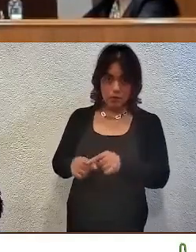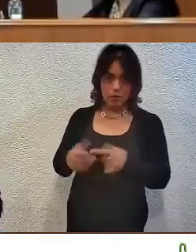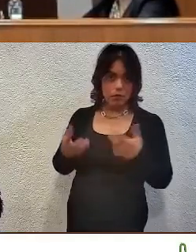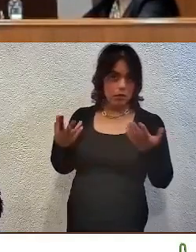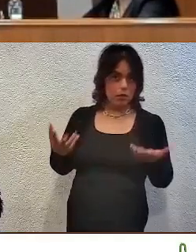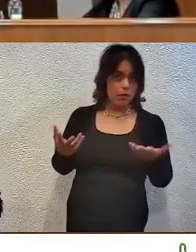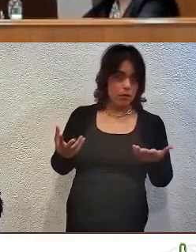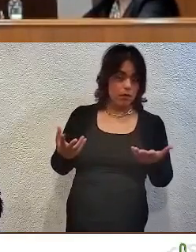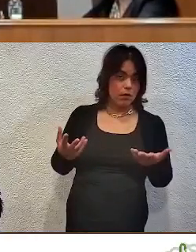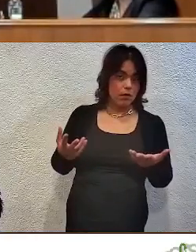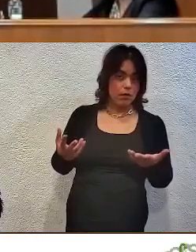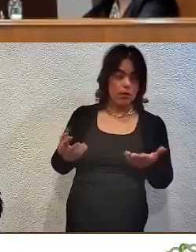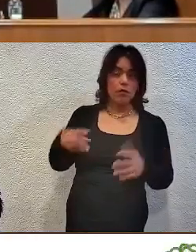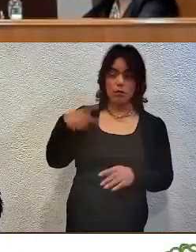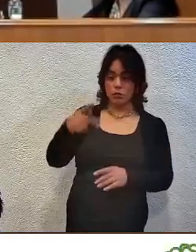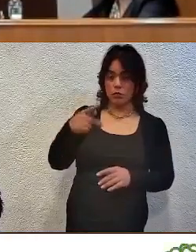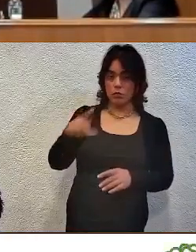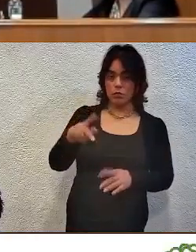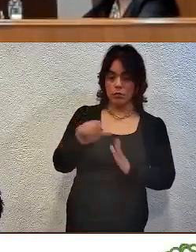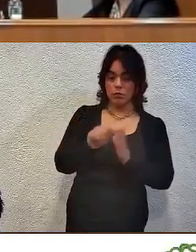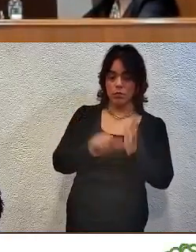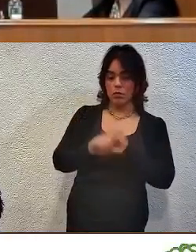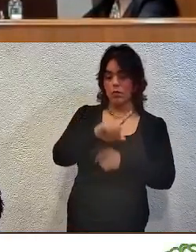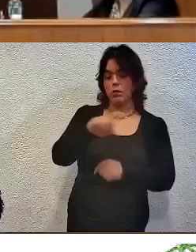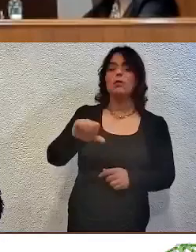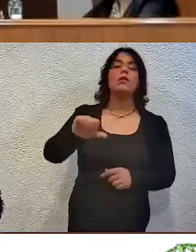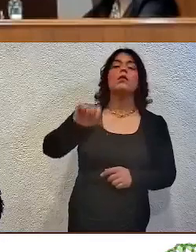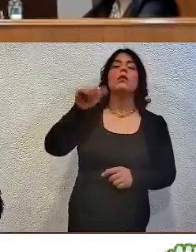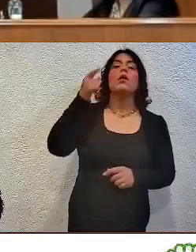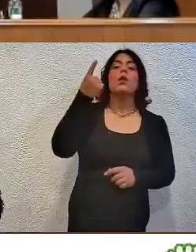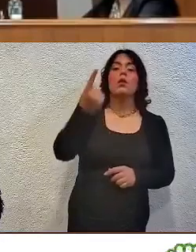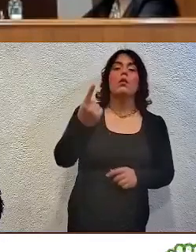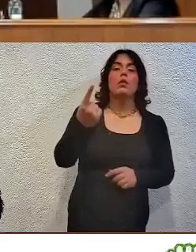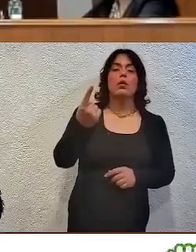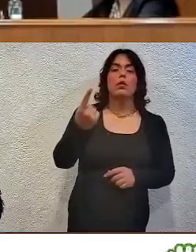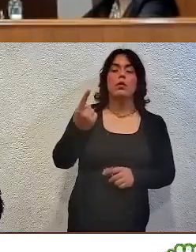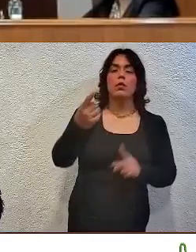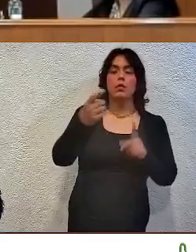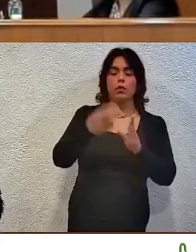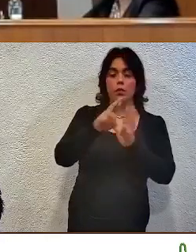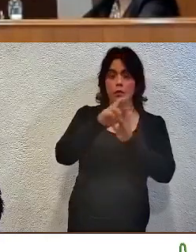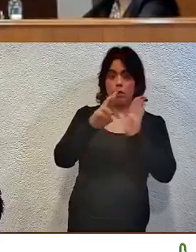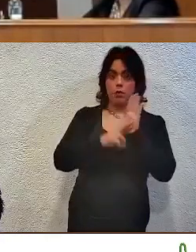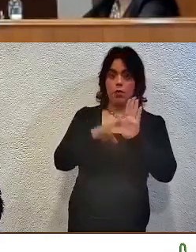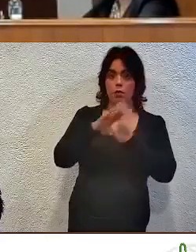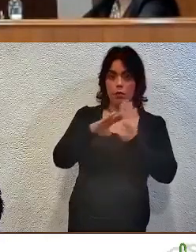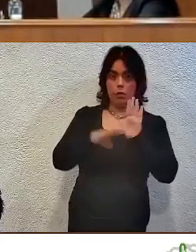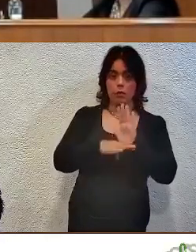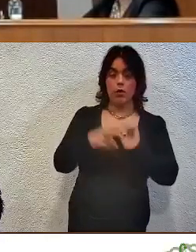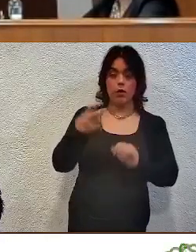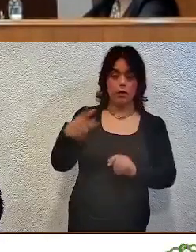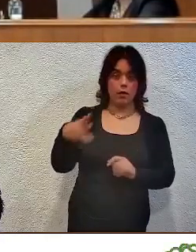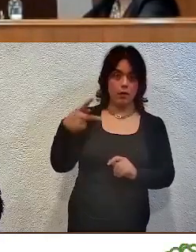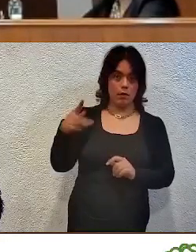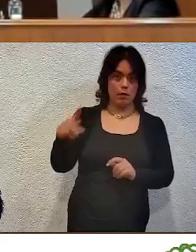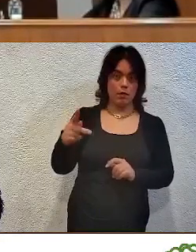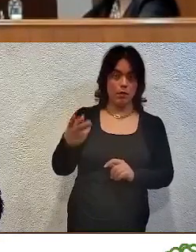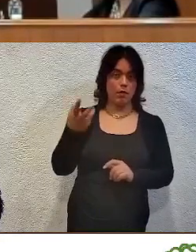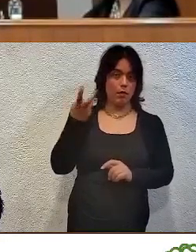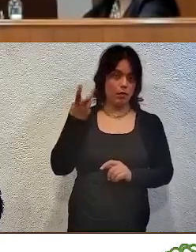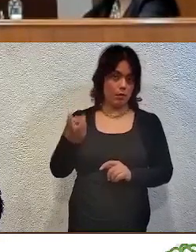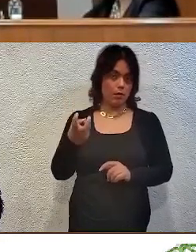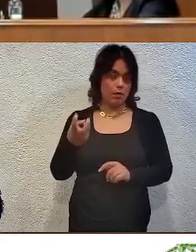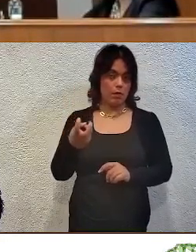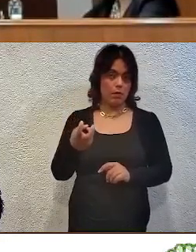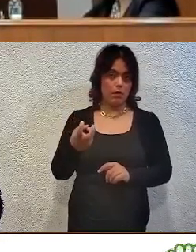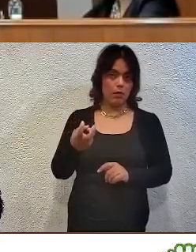causal de sobreseimiento prevista en el artículo 101 del reglamento vigente, se colman las pretensiones de la actora, en consecuencia, se prescinde